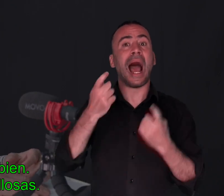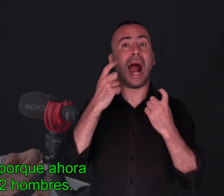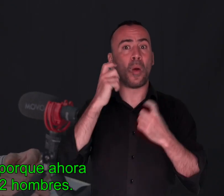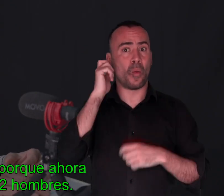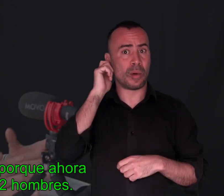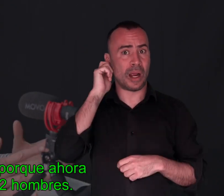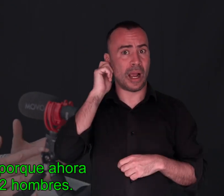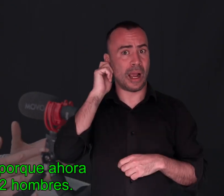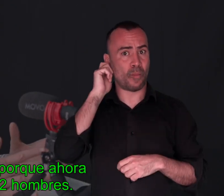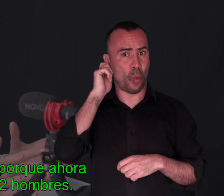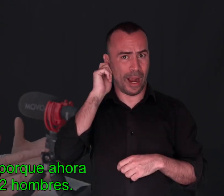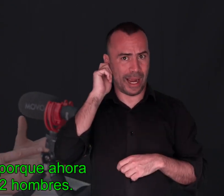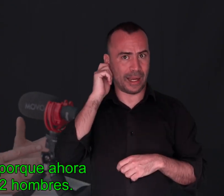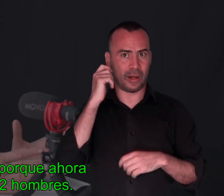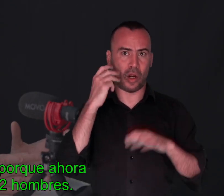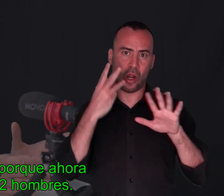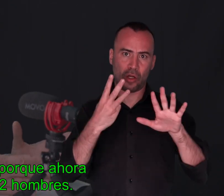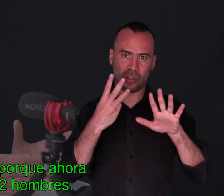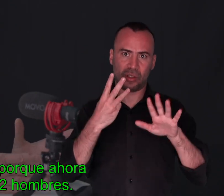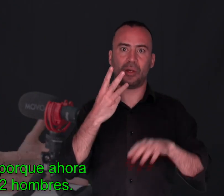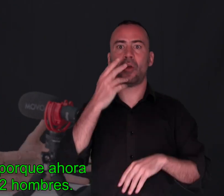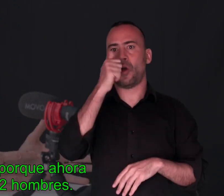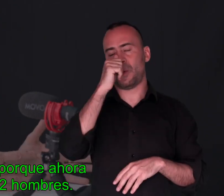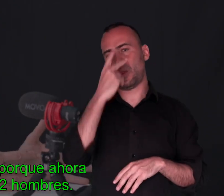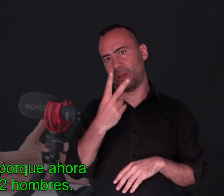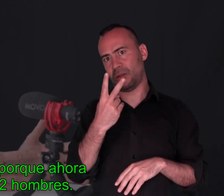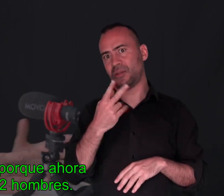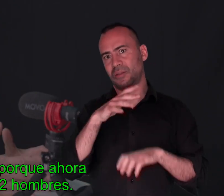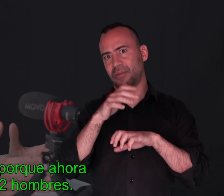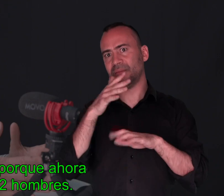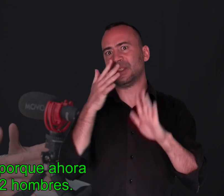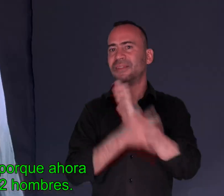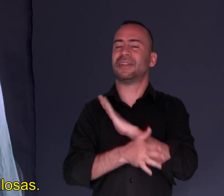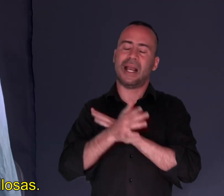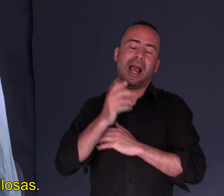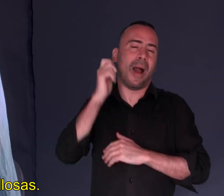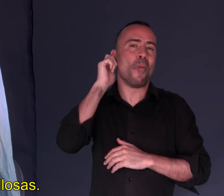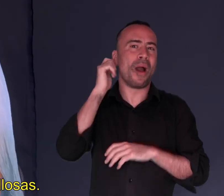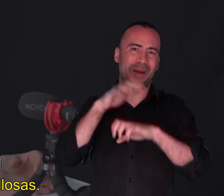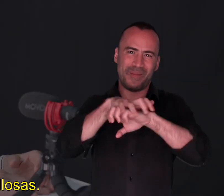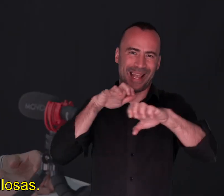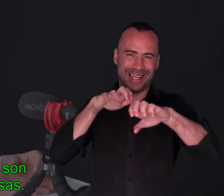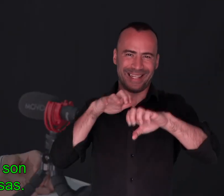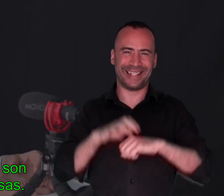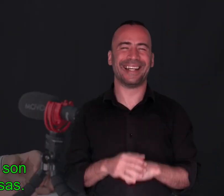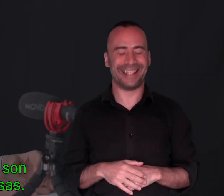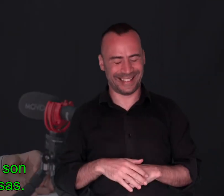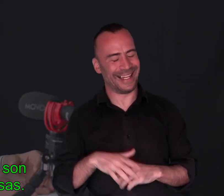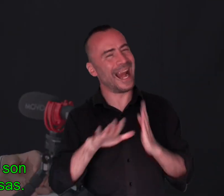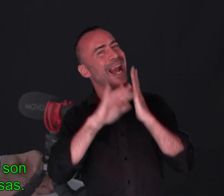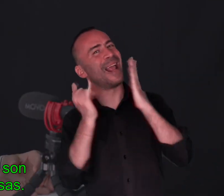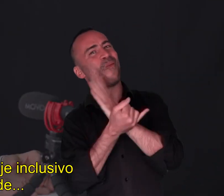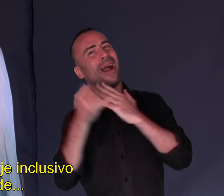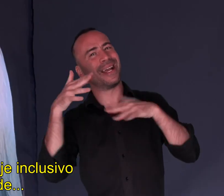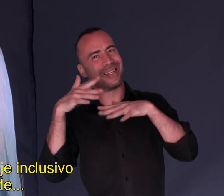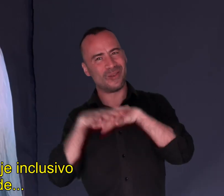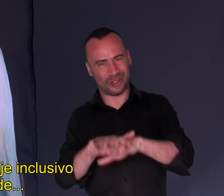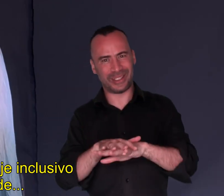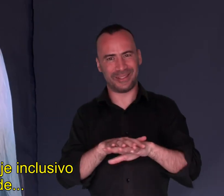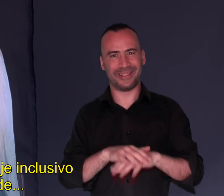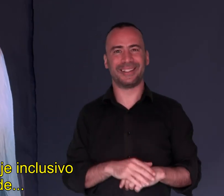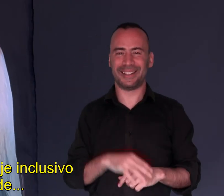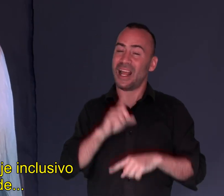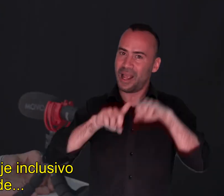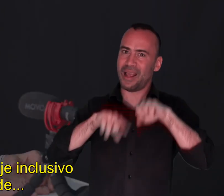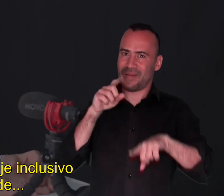maravillosas digo maravillosas porque son Ahora son ocho mujeres y dos hombres son maravillosas Sí sí entonces son maravillosas la tenemos